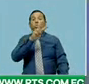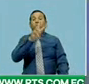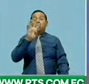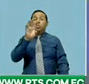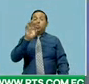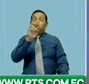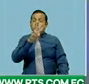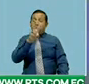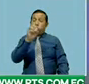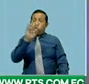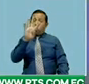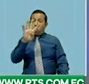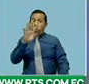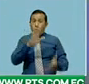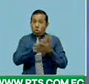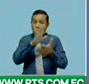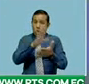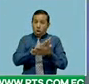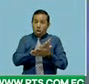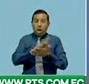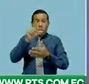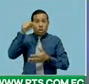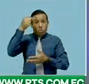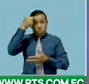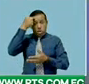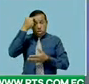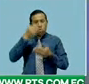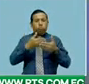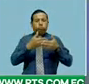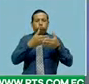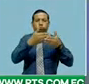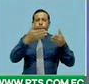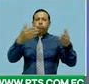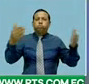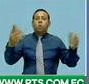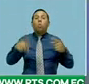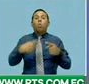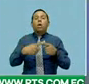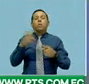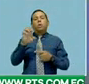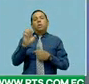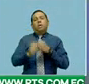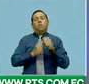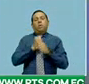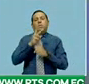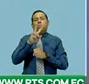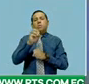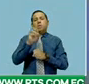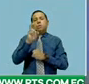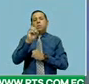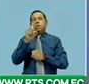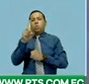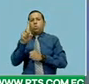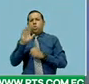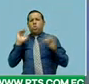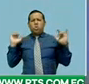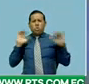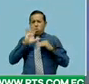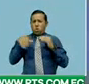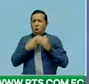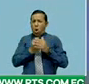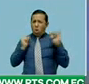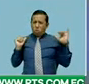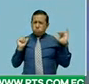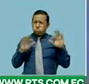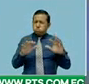instituciones educativas fiscales desde enero del próximo año no será el 100%. Habrán horarios rotativos y menos horas